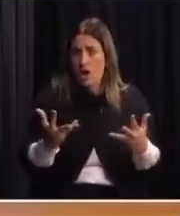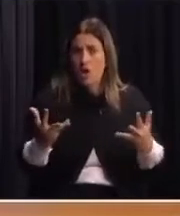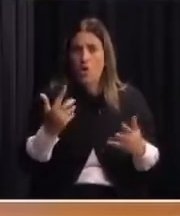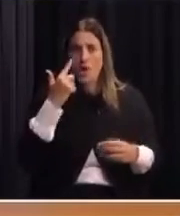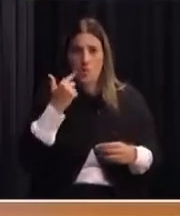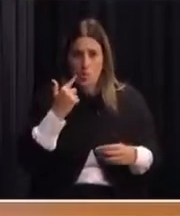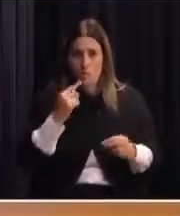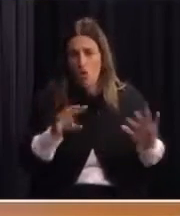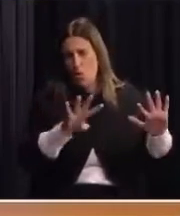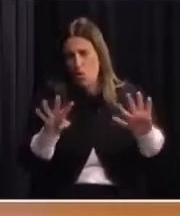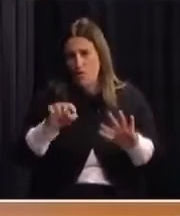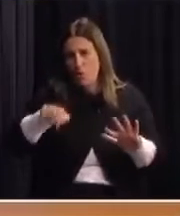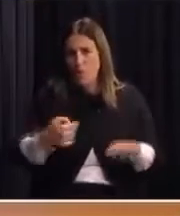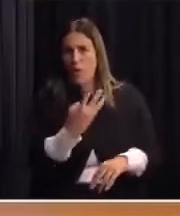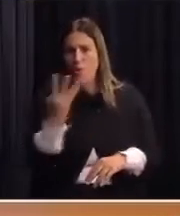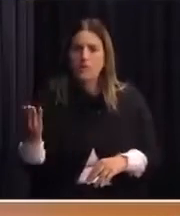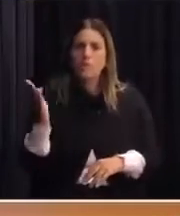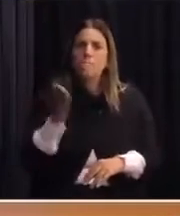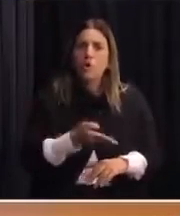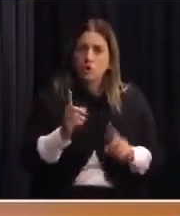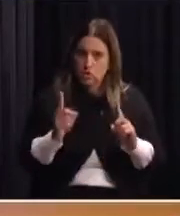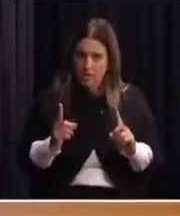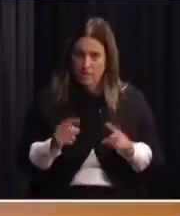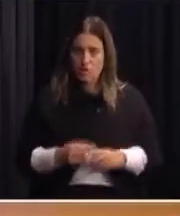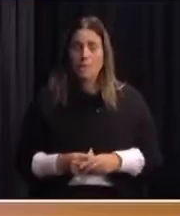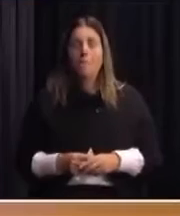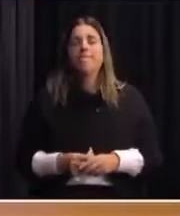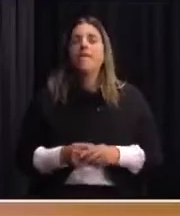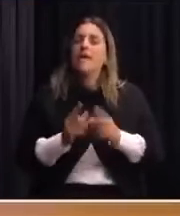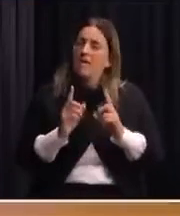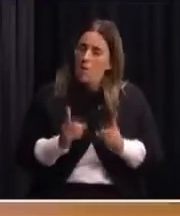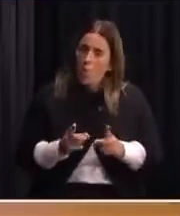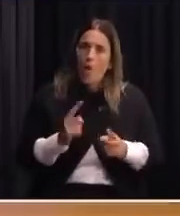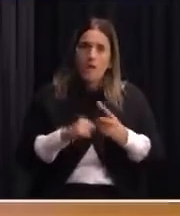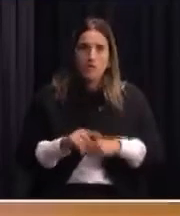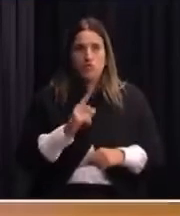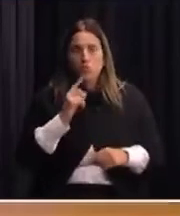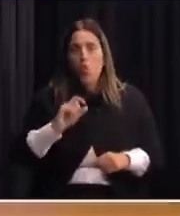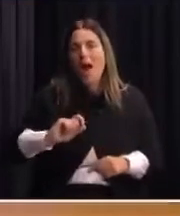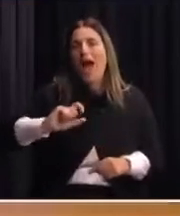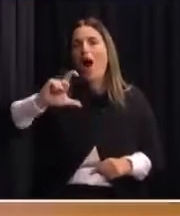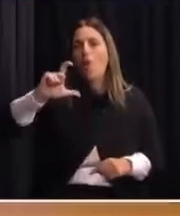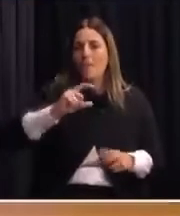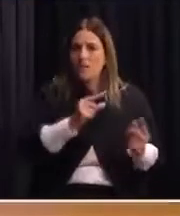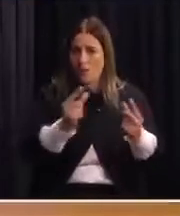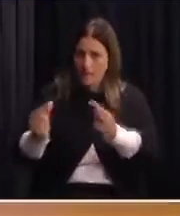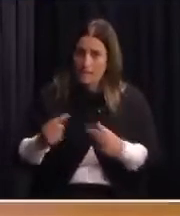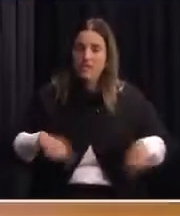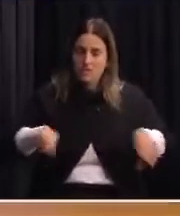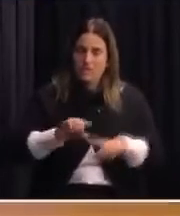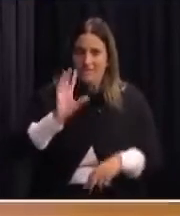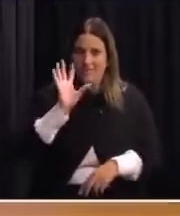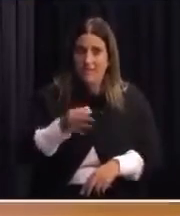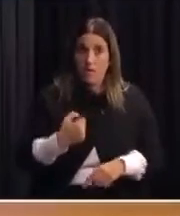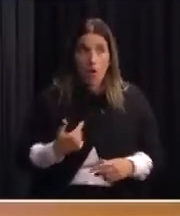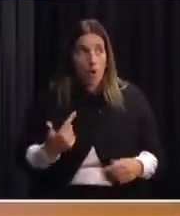de 9,4 por ciento de cualquier manera el aumento de precios lo sentimos y